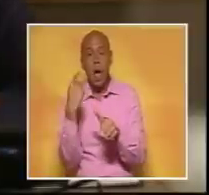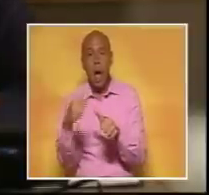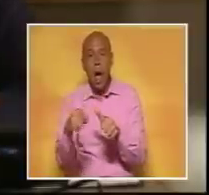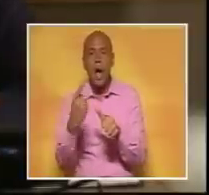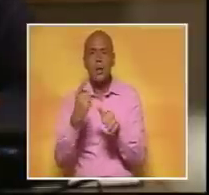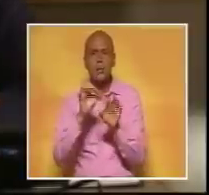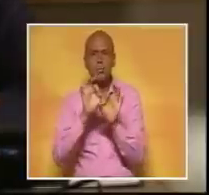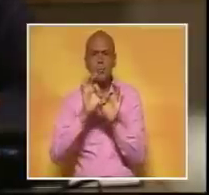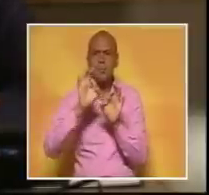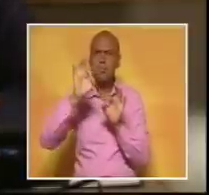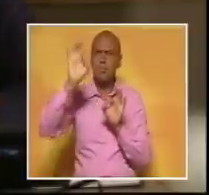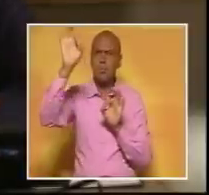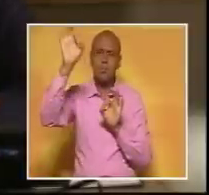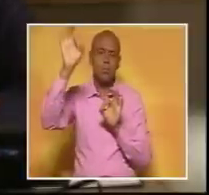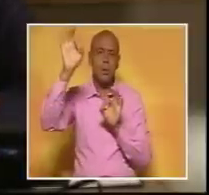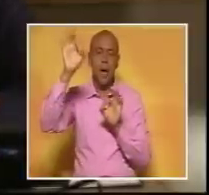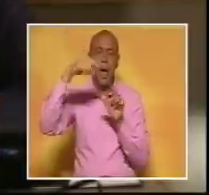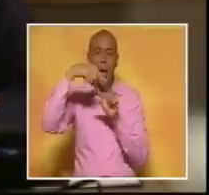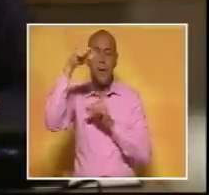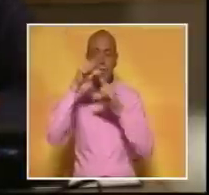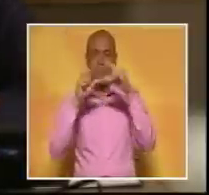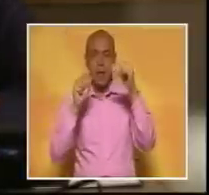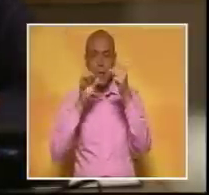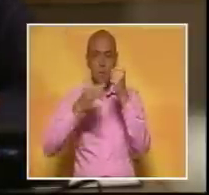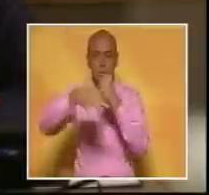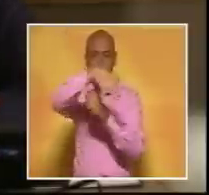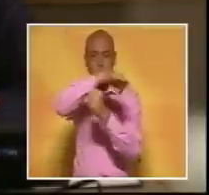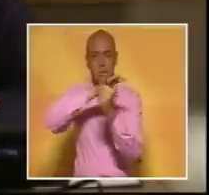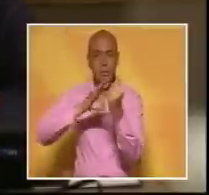exoplaneta orbitando una estrella de tipo solar.